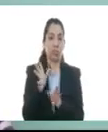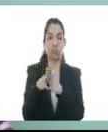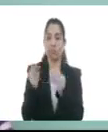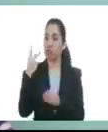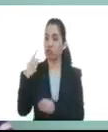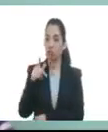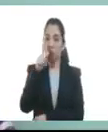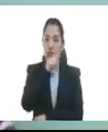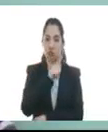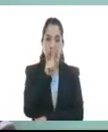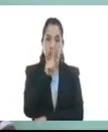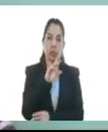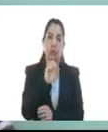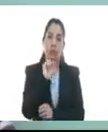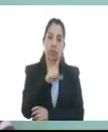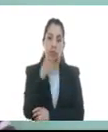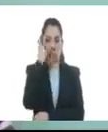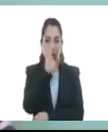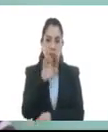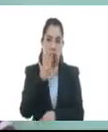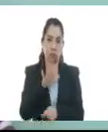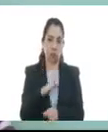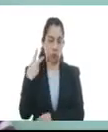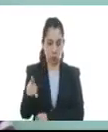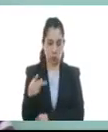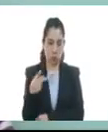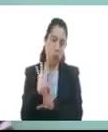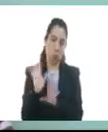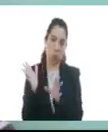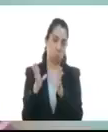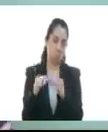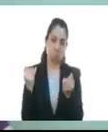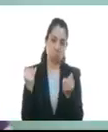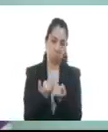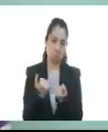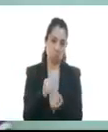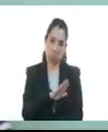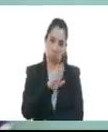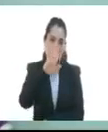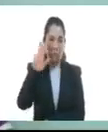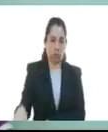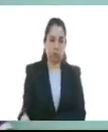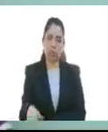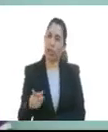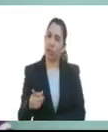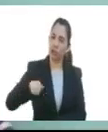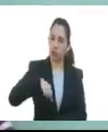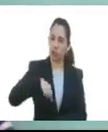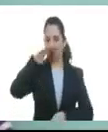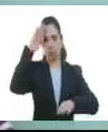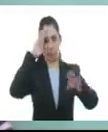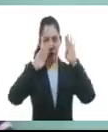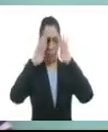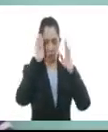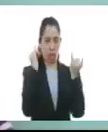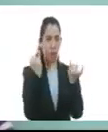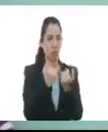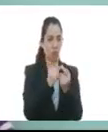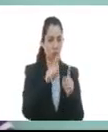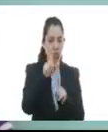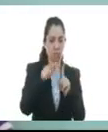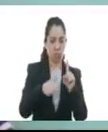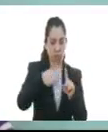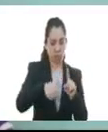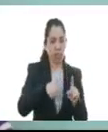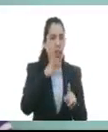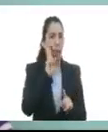cultura, obviamente. Entonces nos preguntamos cómo estará la situación en general de las lenguas indígenas en México y cuál será la lengua